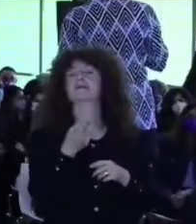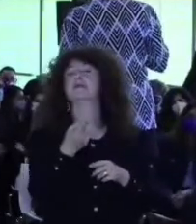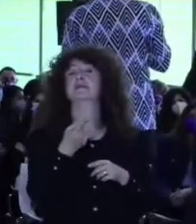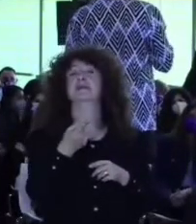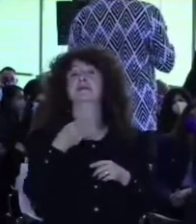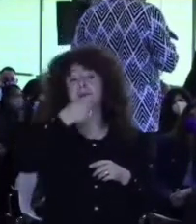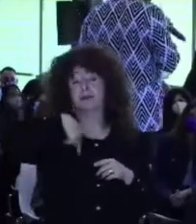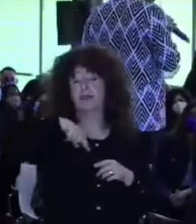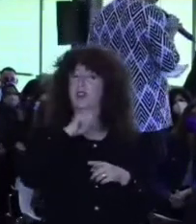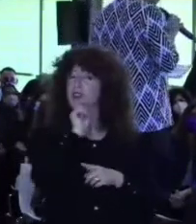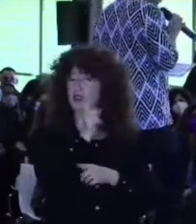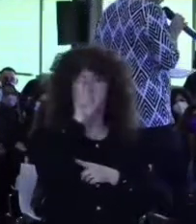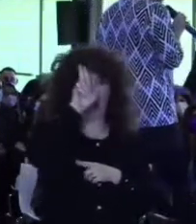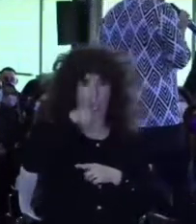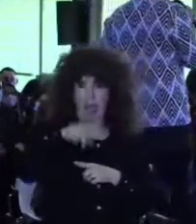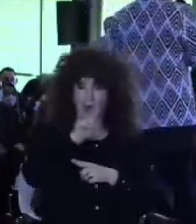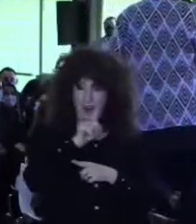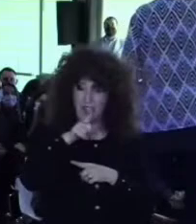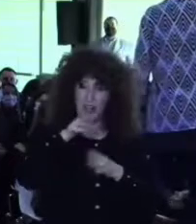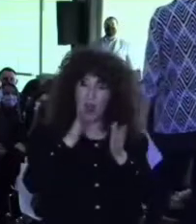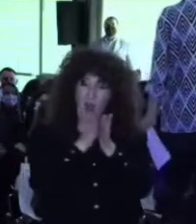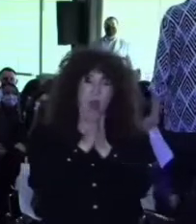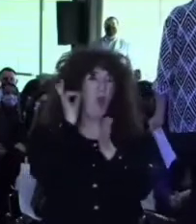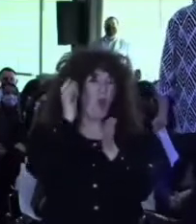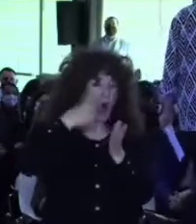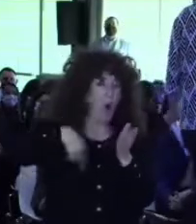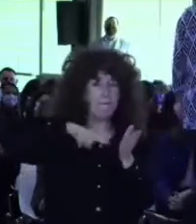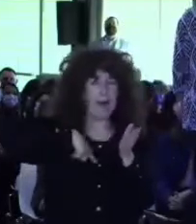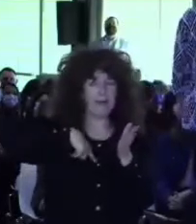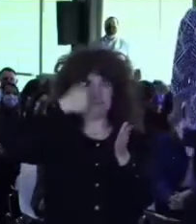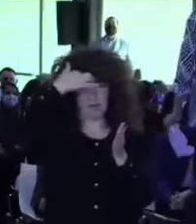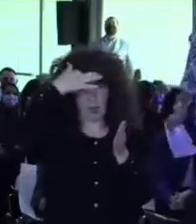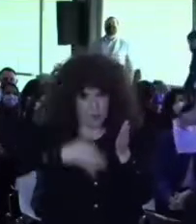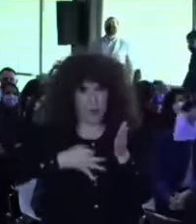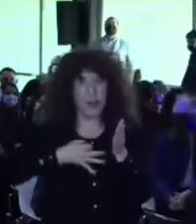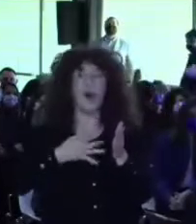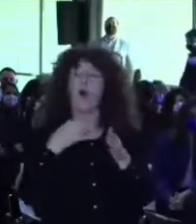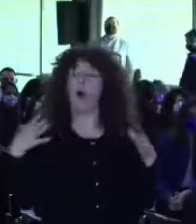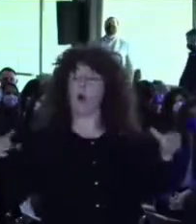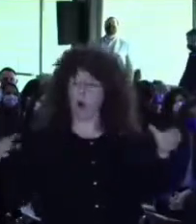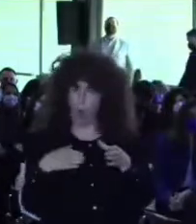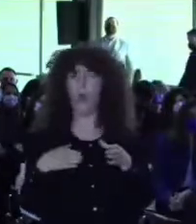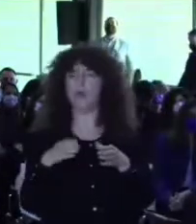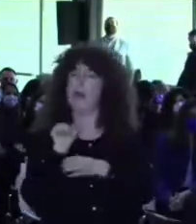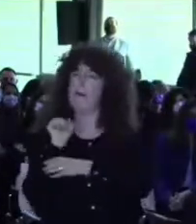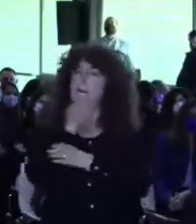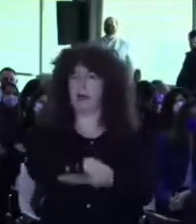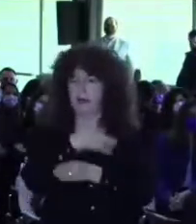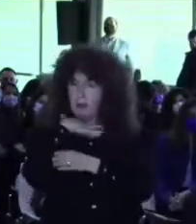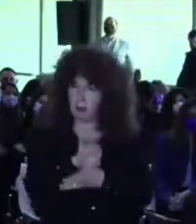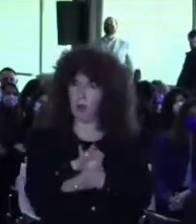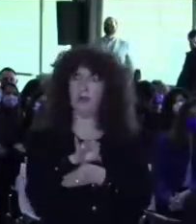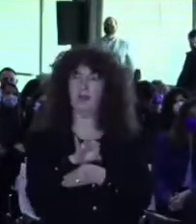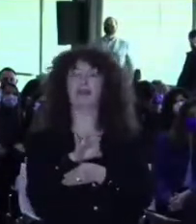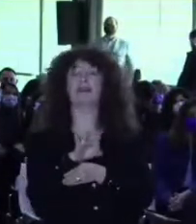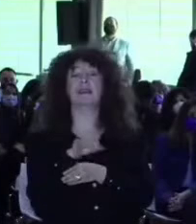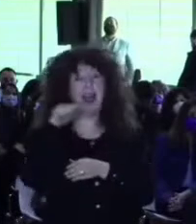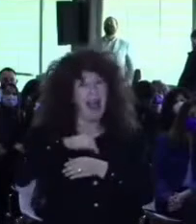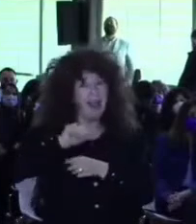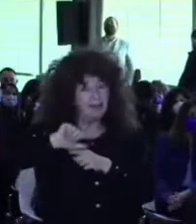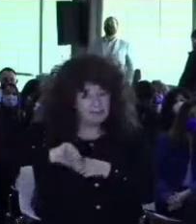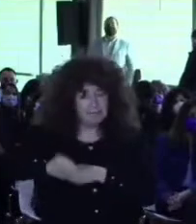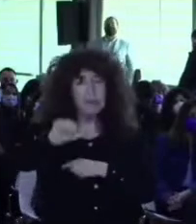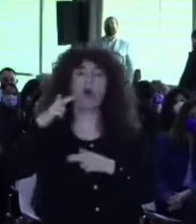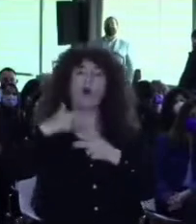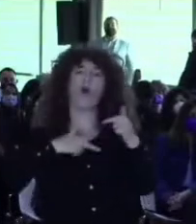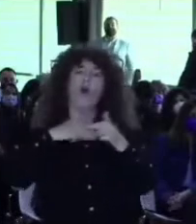Desde ahí, compañera, desde esa convicción de que solo juntas podemos vencer, vamos a construir